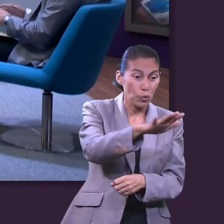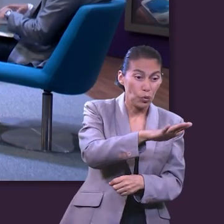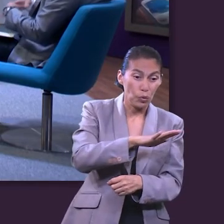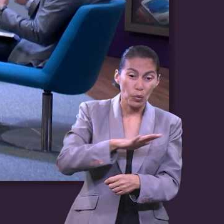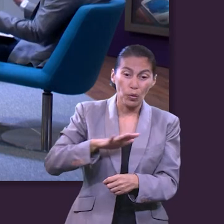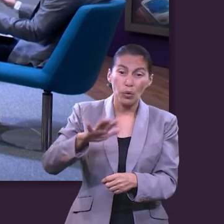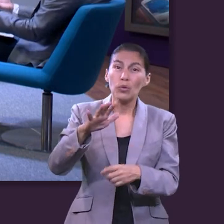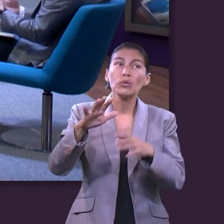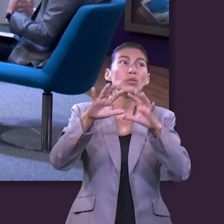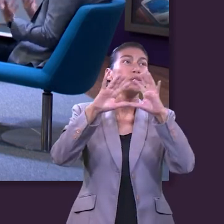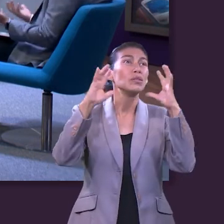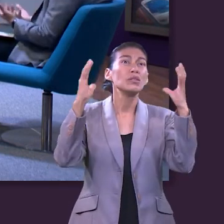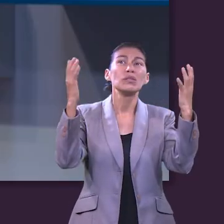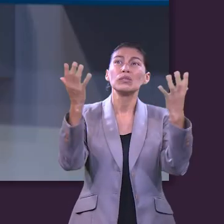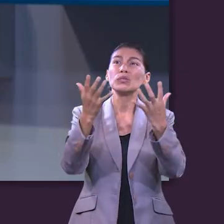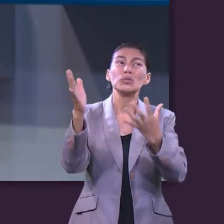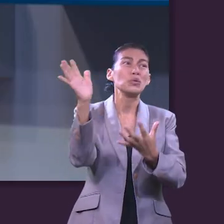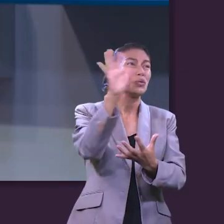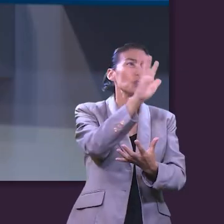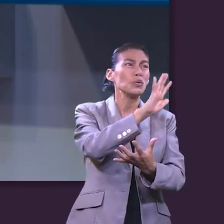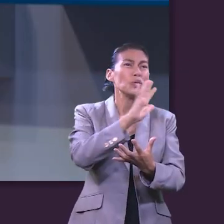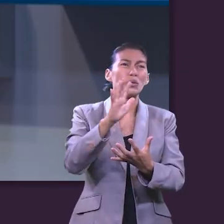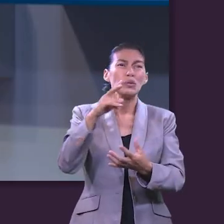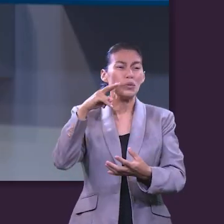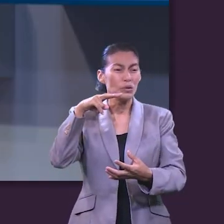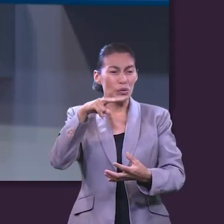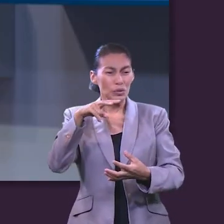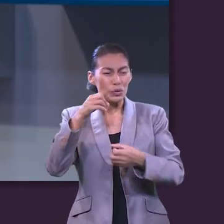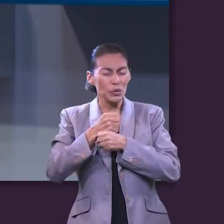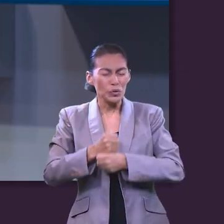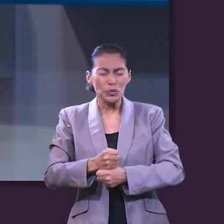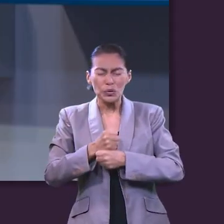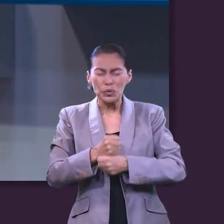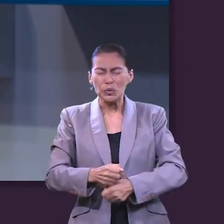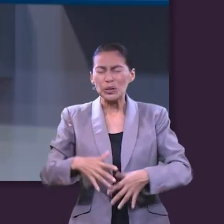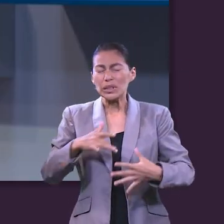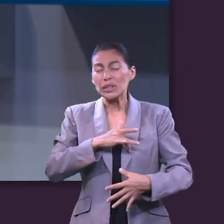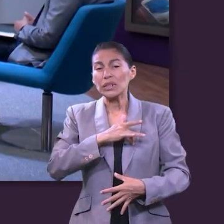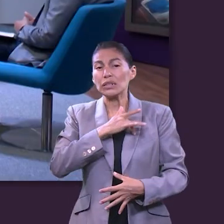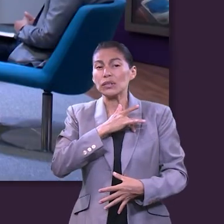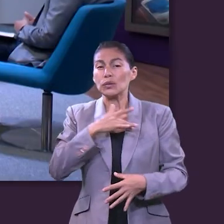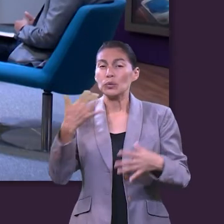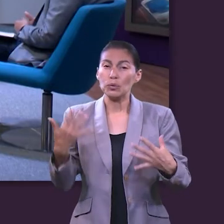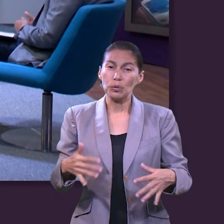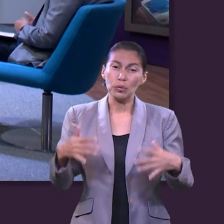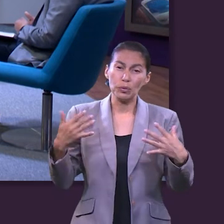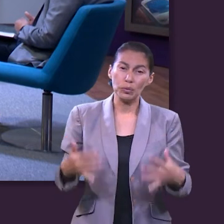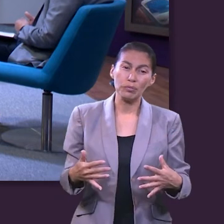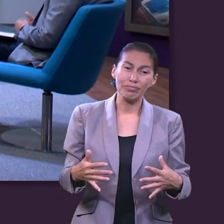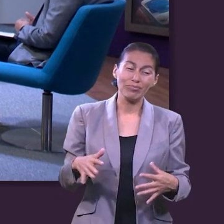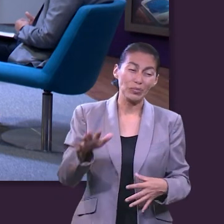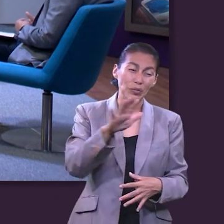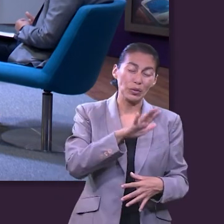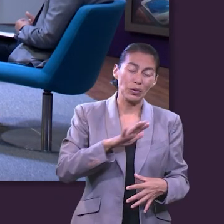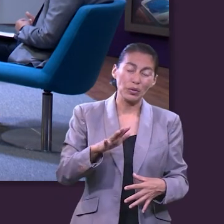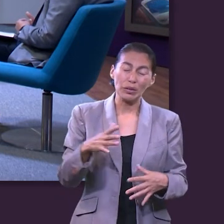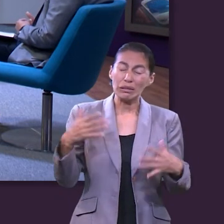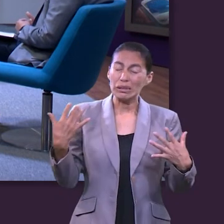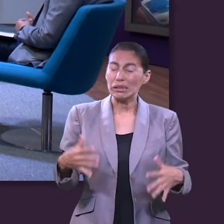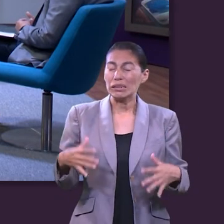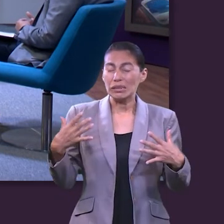pero todo el ambiente también lo estaba demostrando el sufrimiento que tenía Jesús. Ok, era una